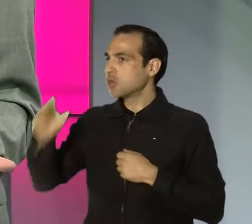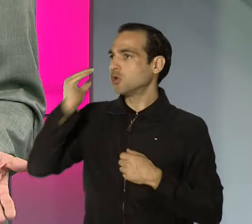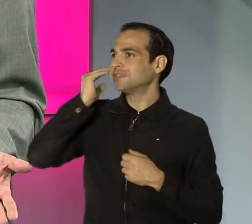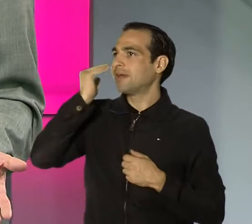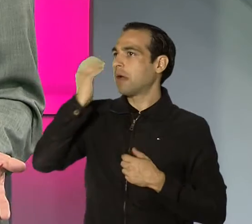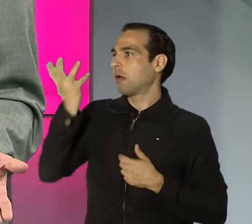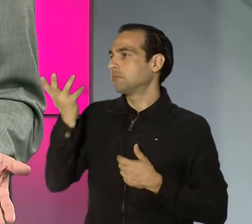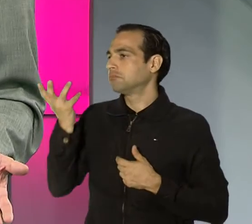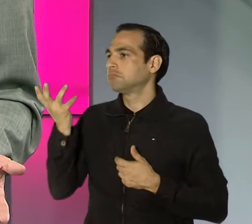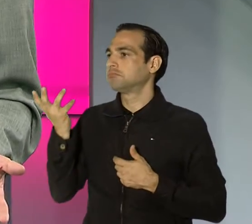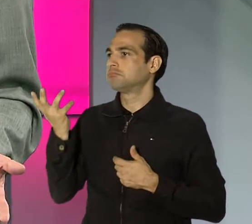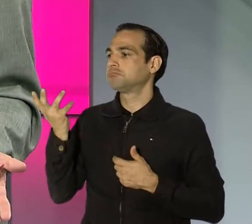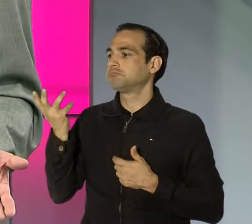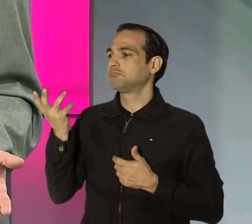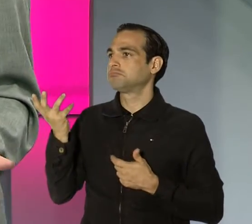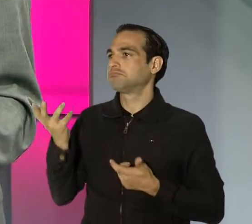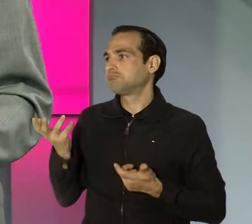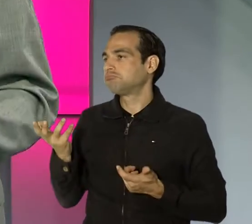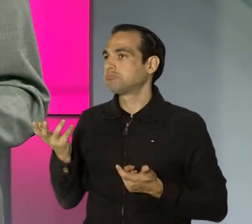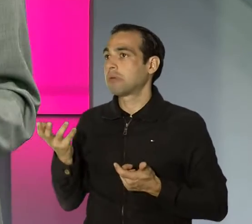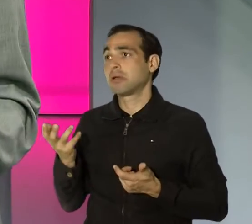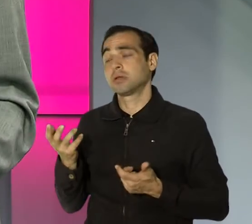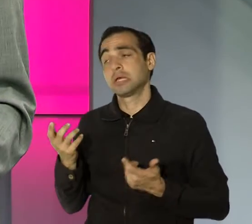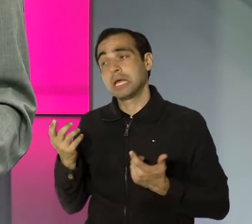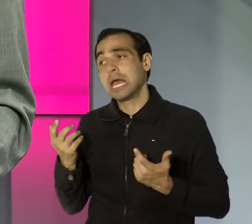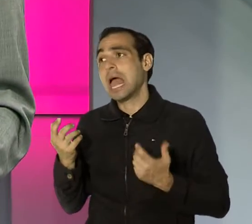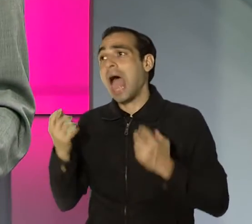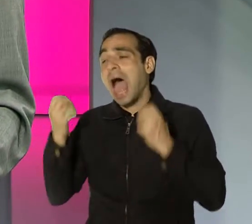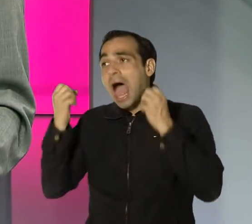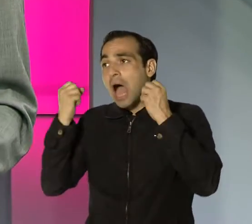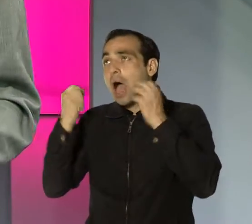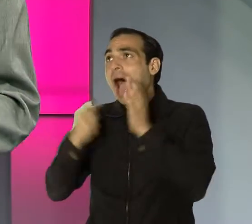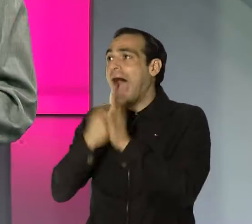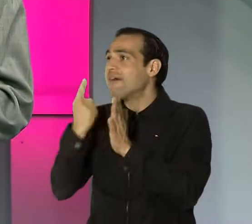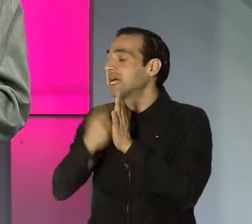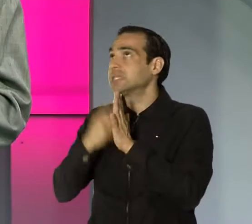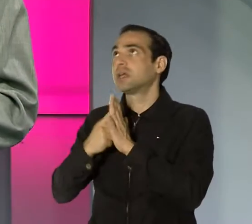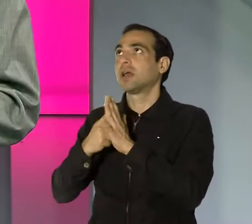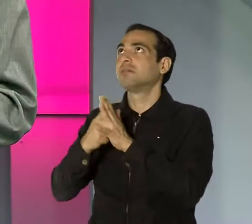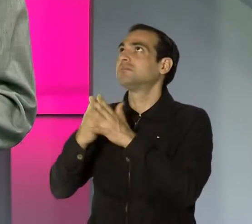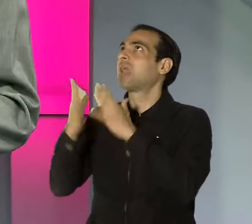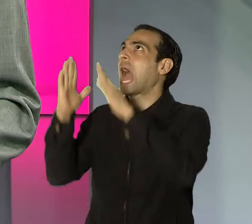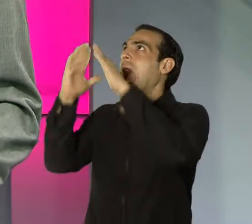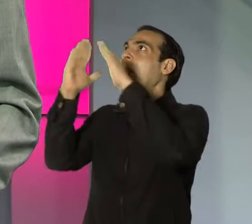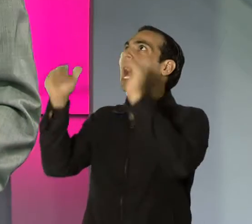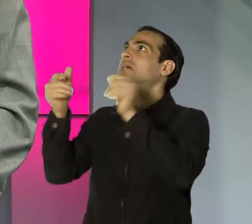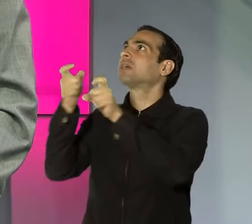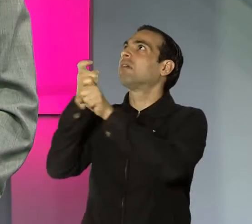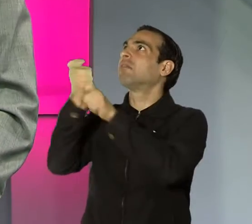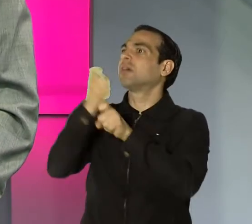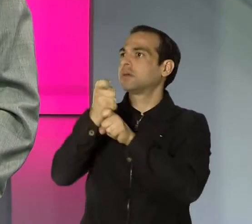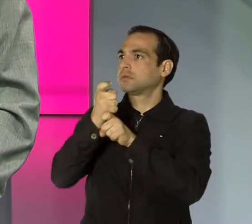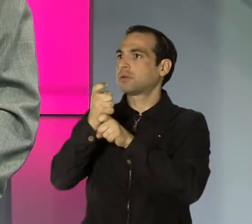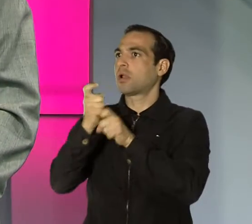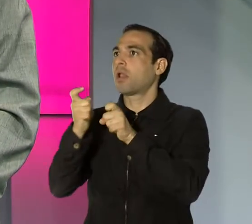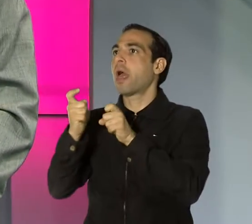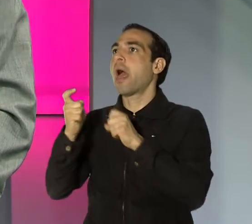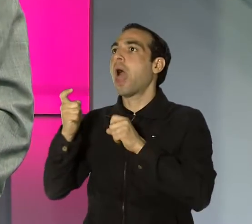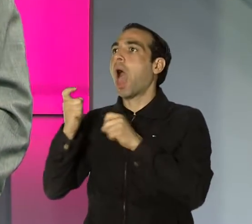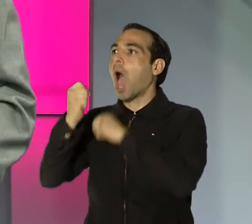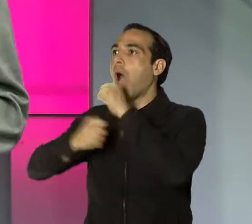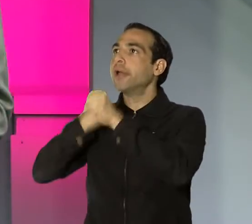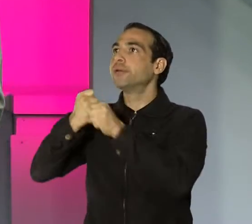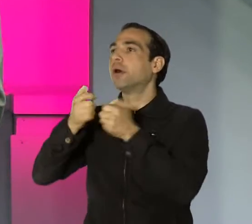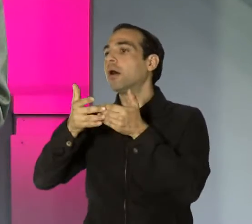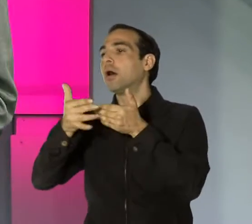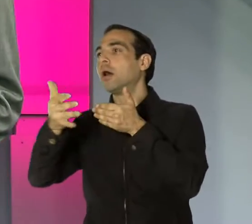porque en ocasiones son muchos los daños que ocurren y que vienen a suceder años posteriores. Cambiando un poco